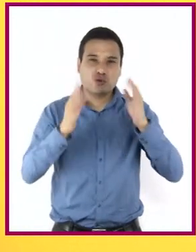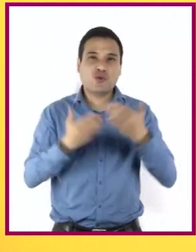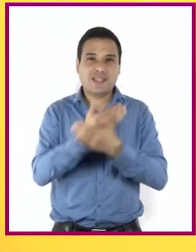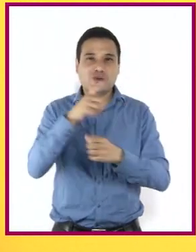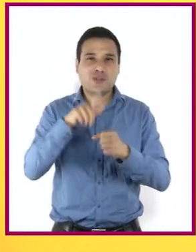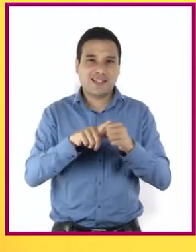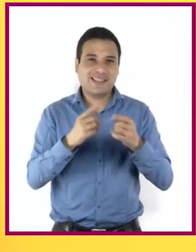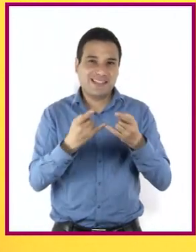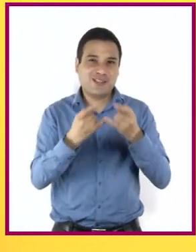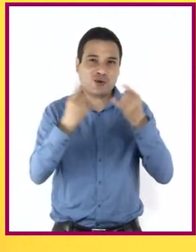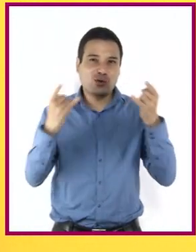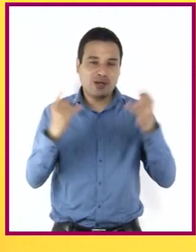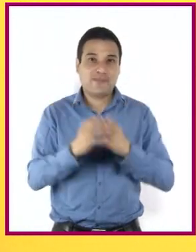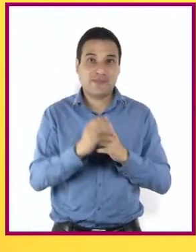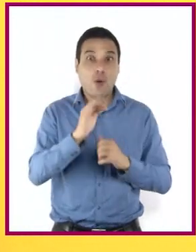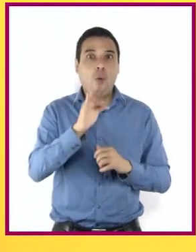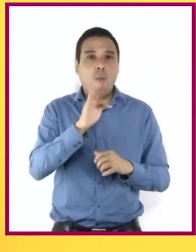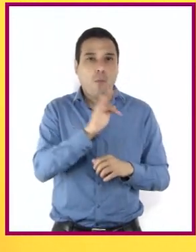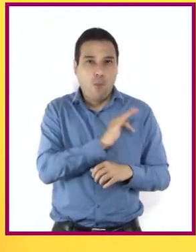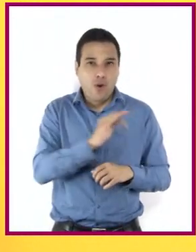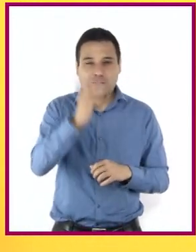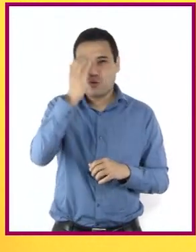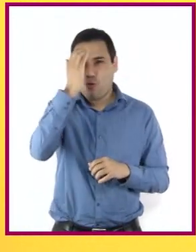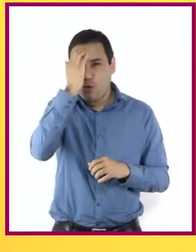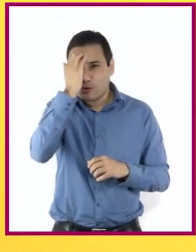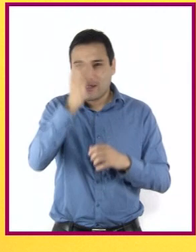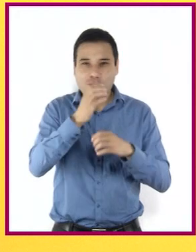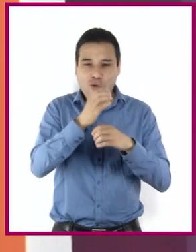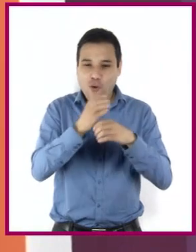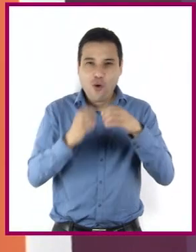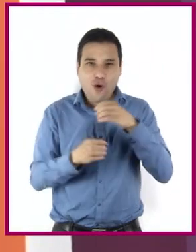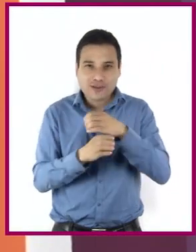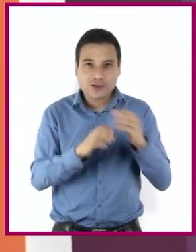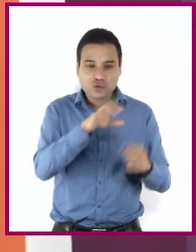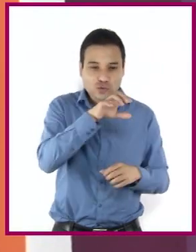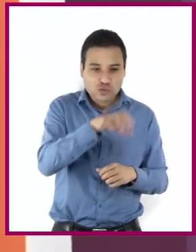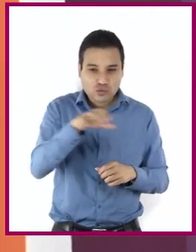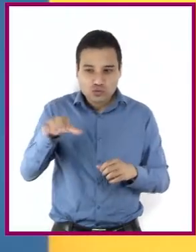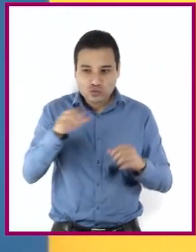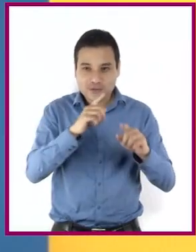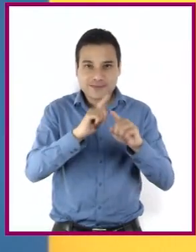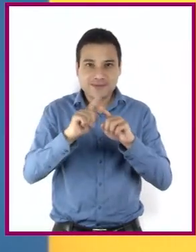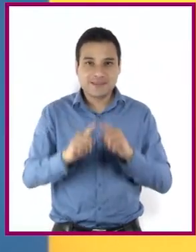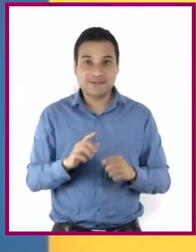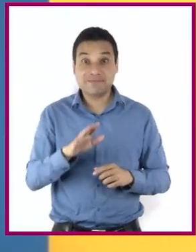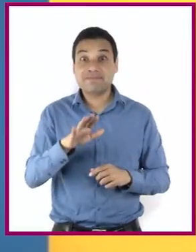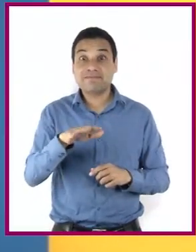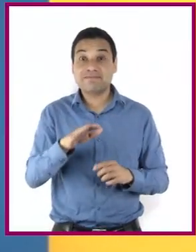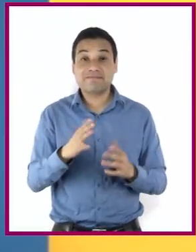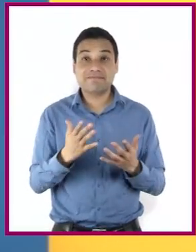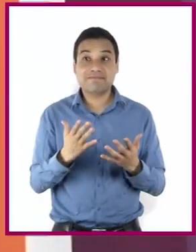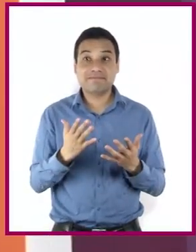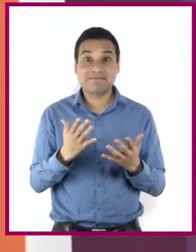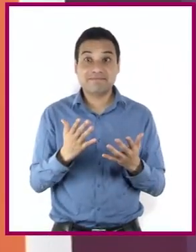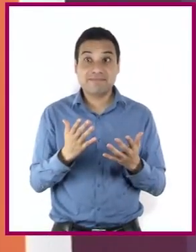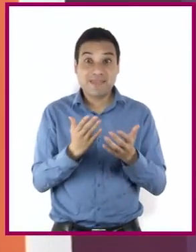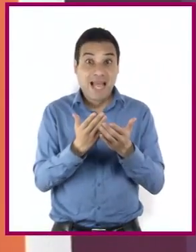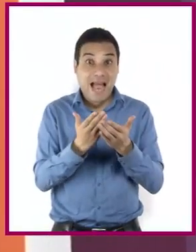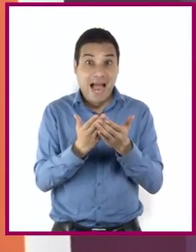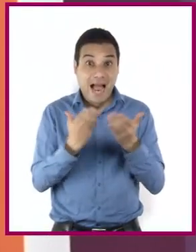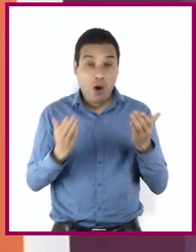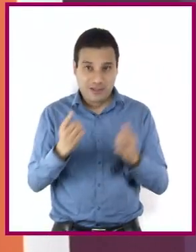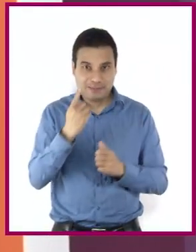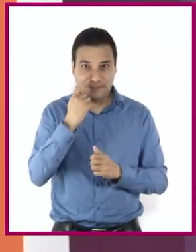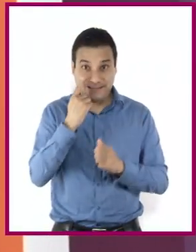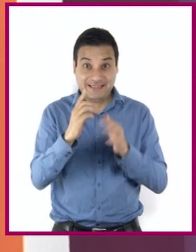y conocer algunas piezas de esta colección. Mercedes, ¿qué te parece si ahora comentamos